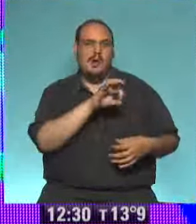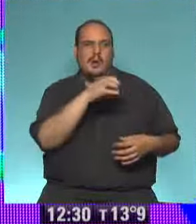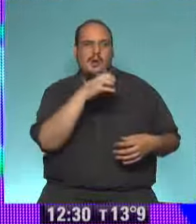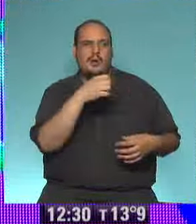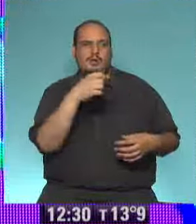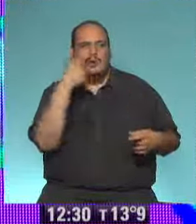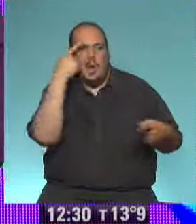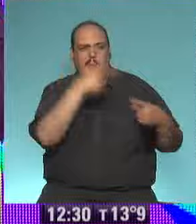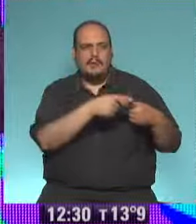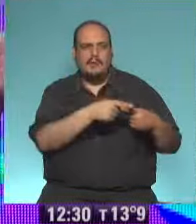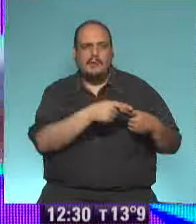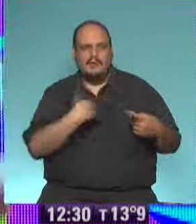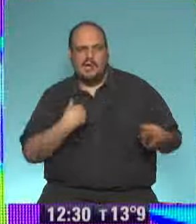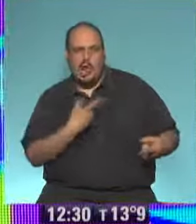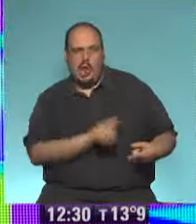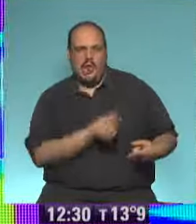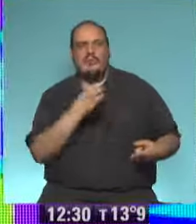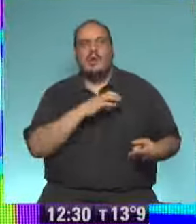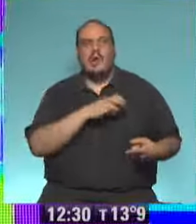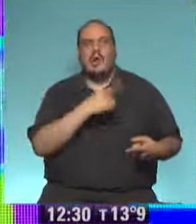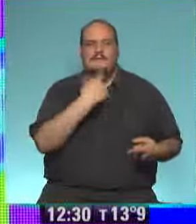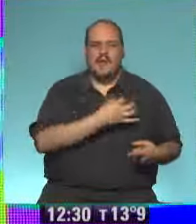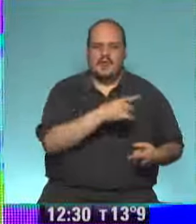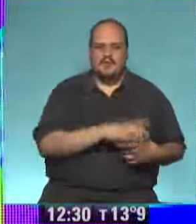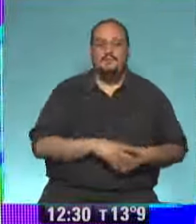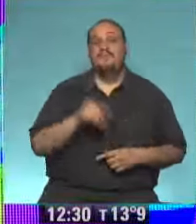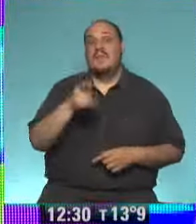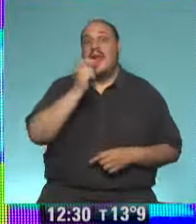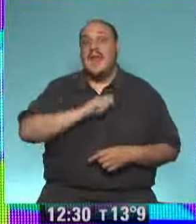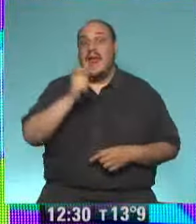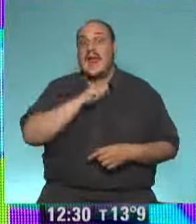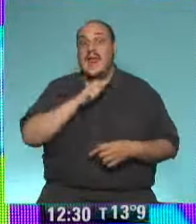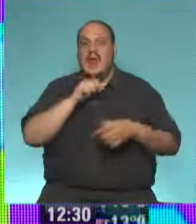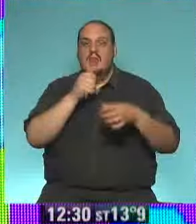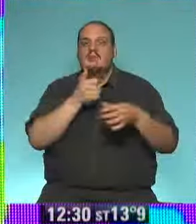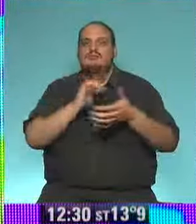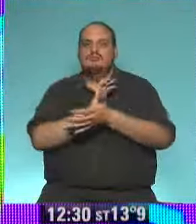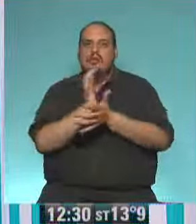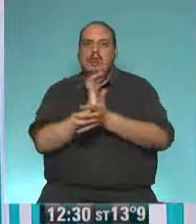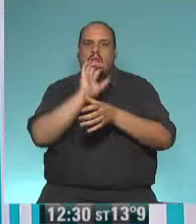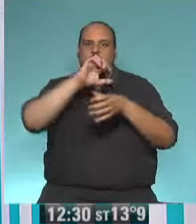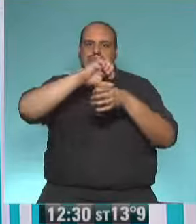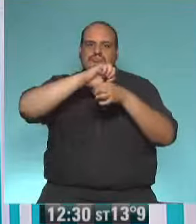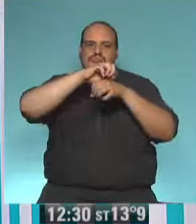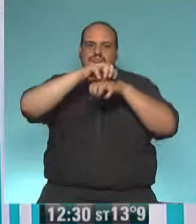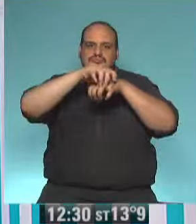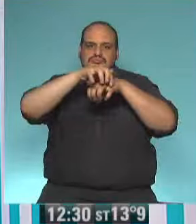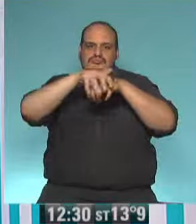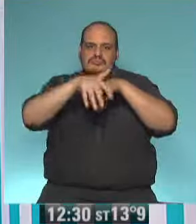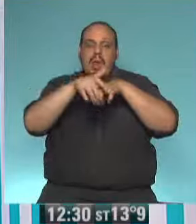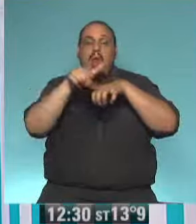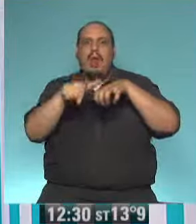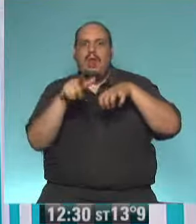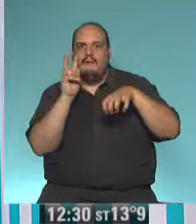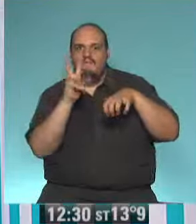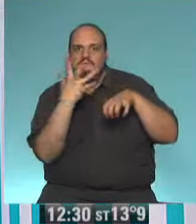lo que dicen, ¿no? Y acá se ve el helado, claro, el helado que chorrea, es la imagen la que pondera y dicen, ay, yo quiero comer ese helado, aparte que venimos hablando de. ¿Cómo sea esto de